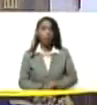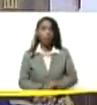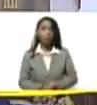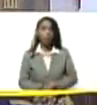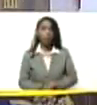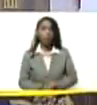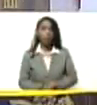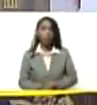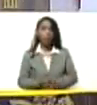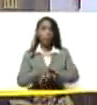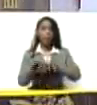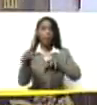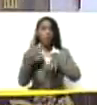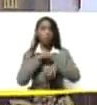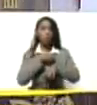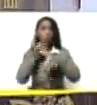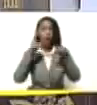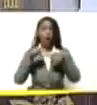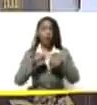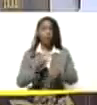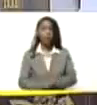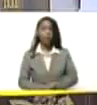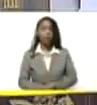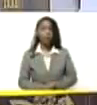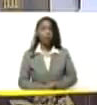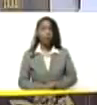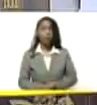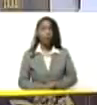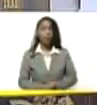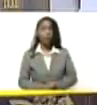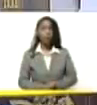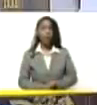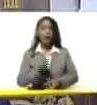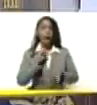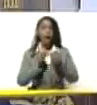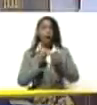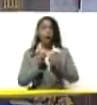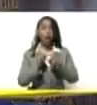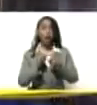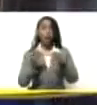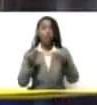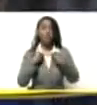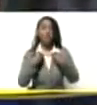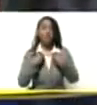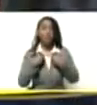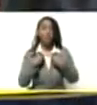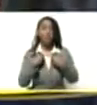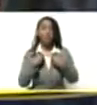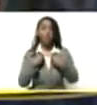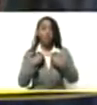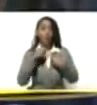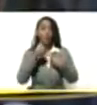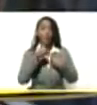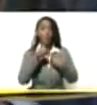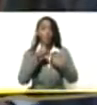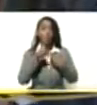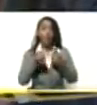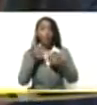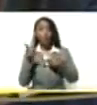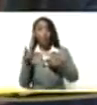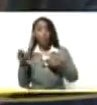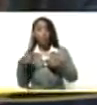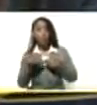la mayoría de los que estamos aquí a unos no estos juegos vivirlo de un lado del río